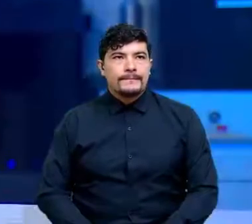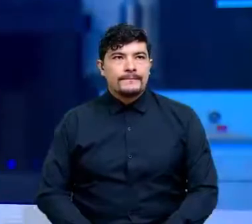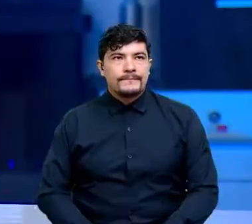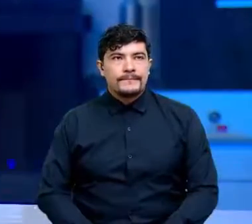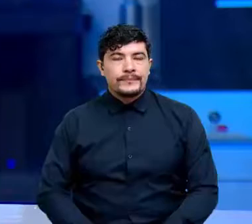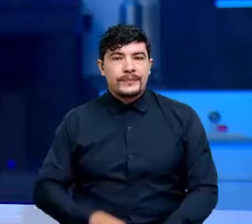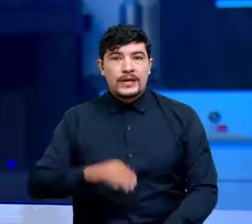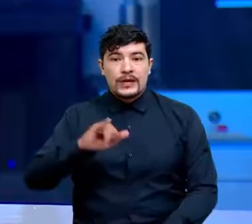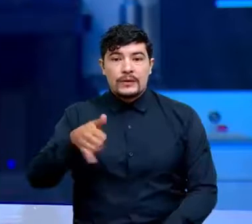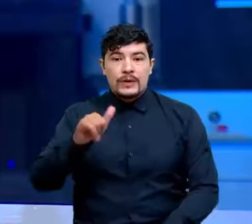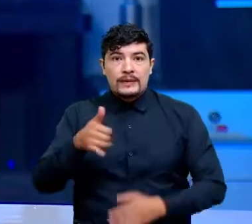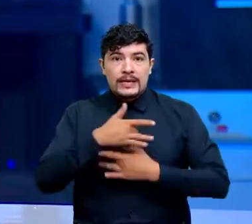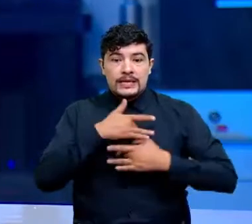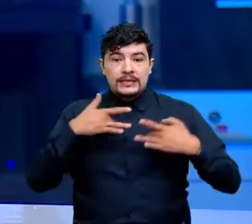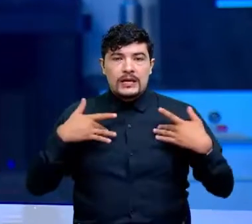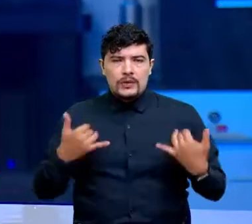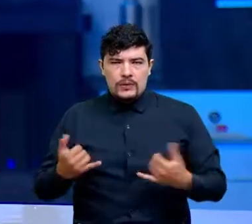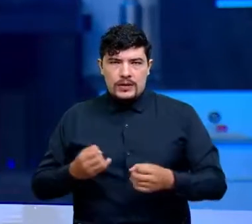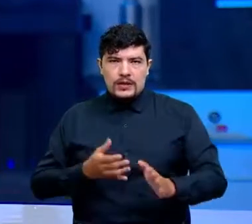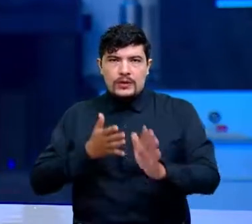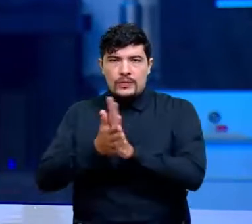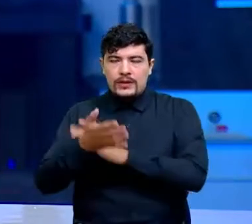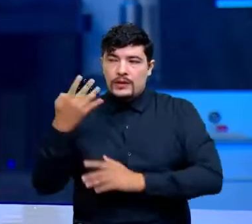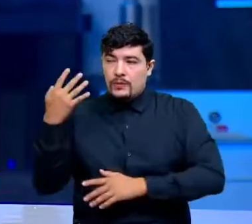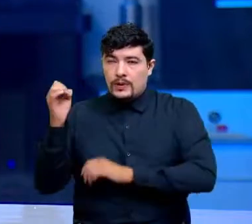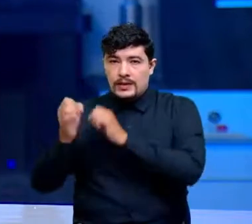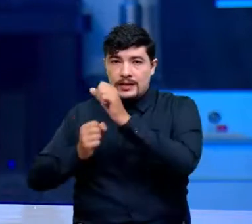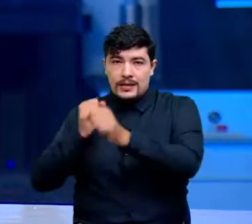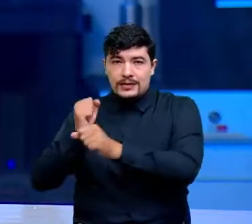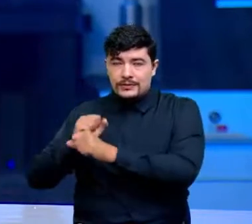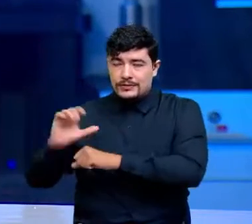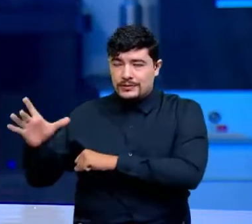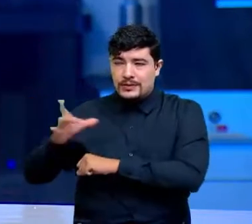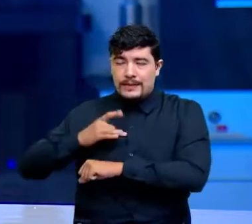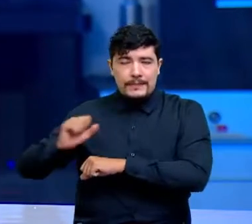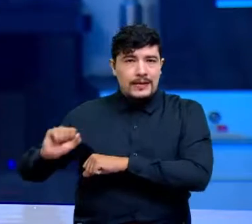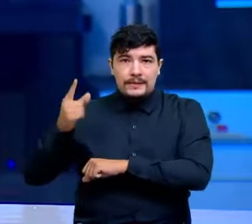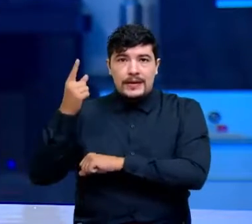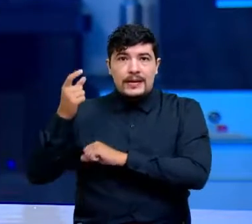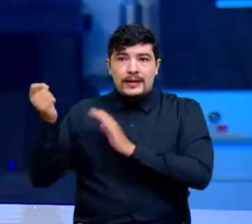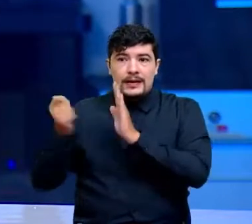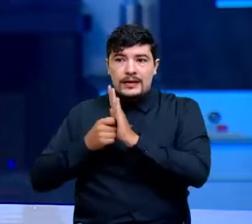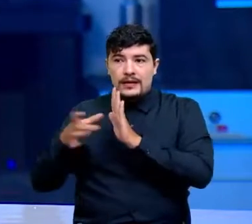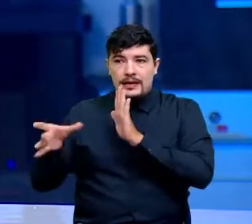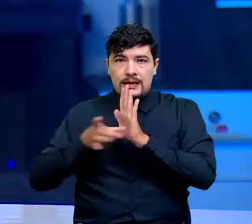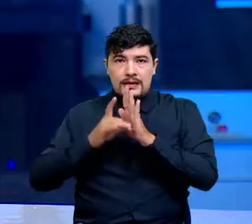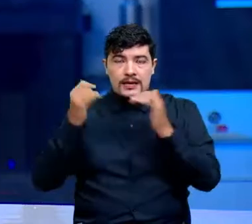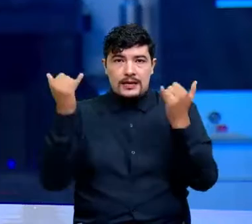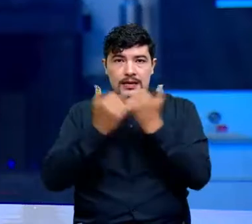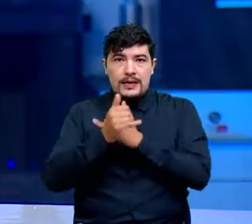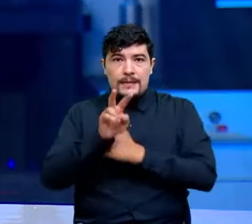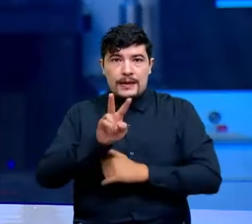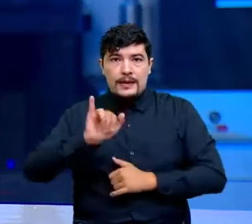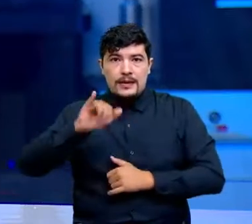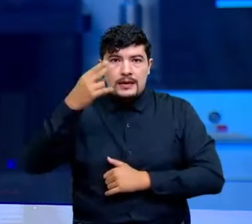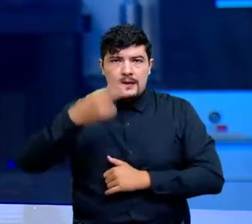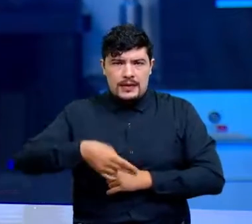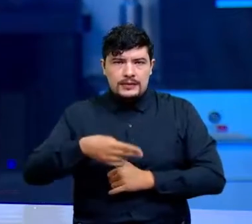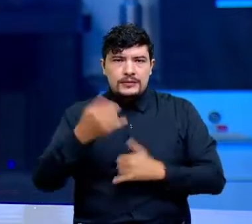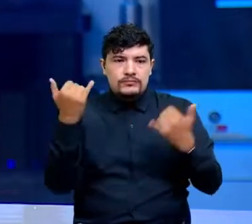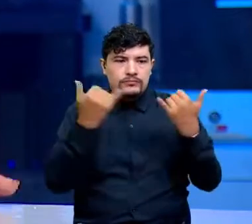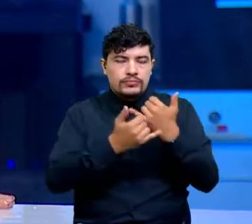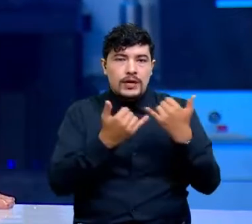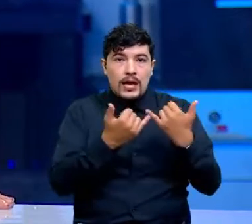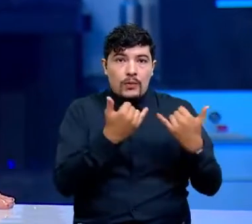hoy en Jueves de Salud les contamos que tras 40 años del primer caso de VIH en el país, 250 expertos de diferentes actores del sistema de